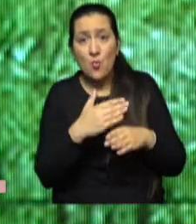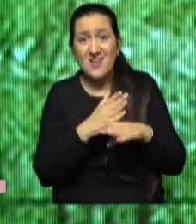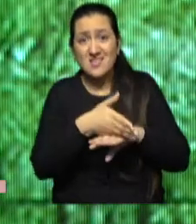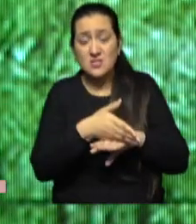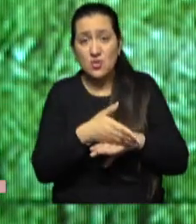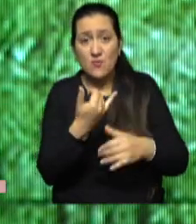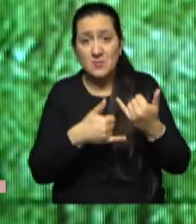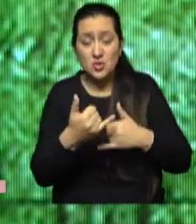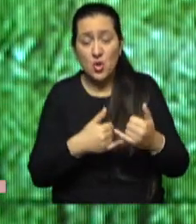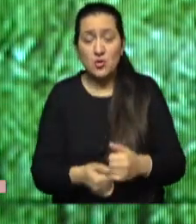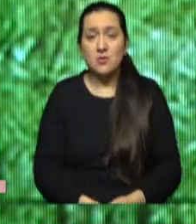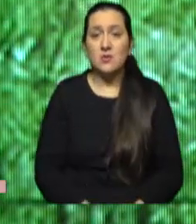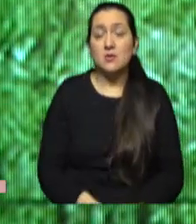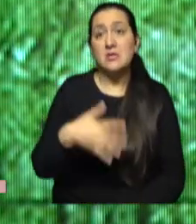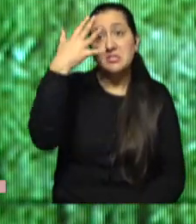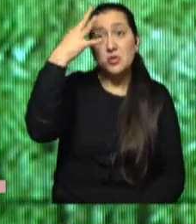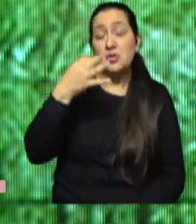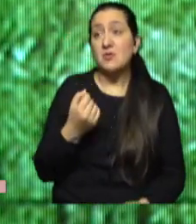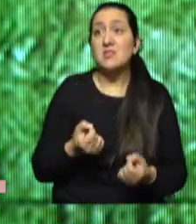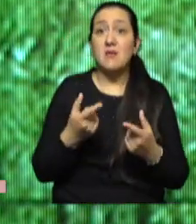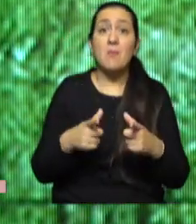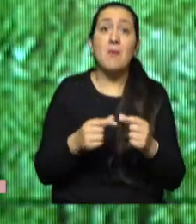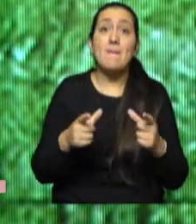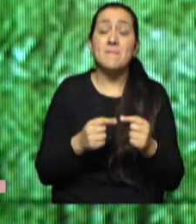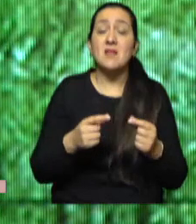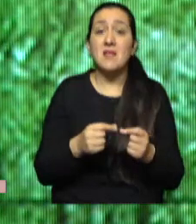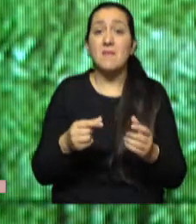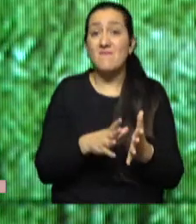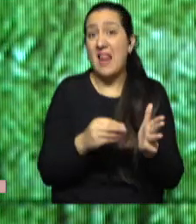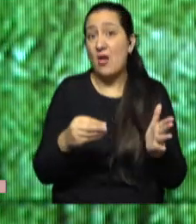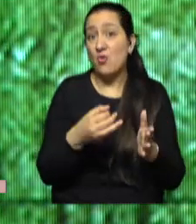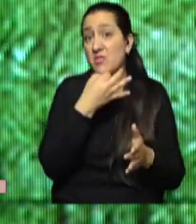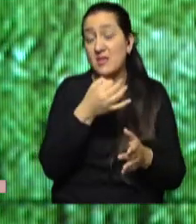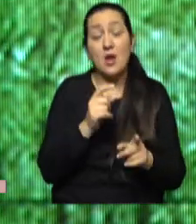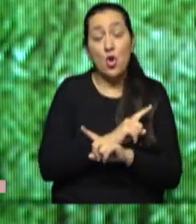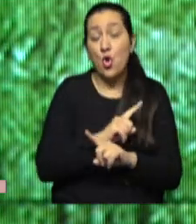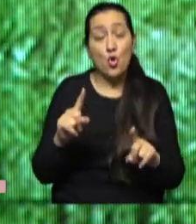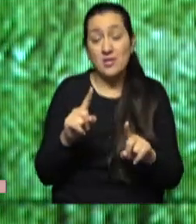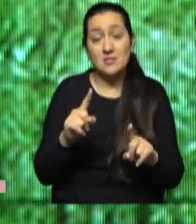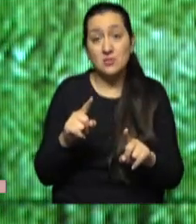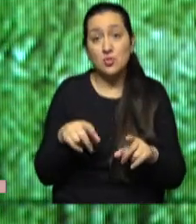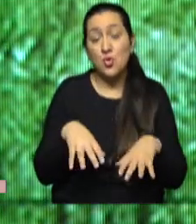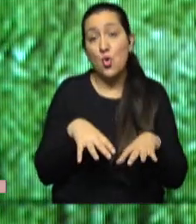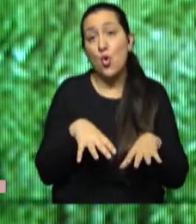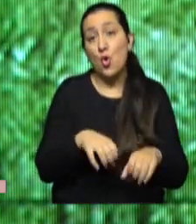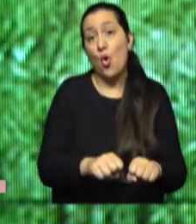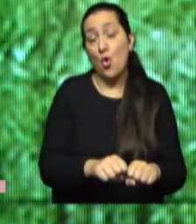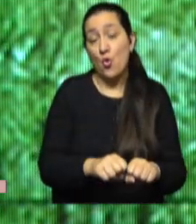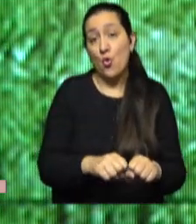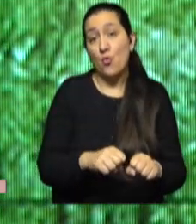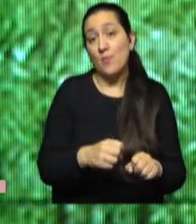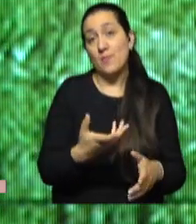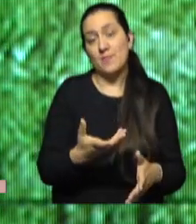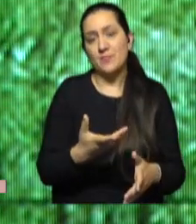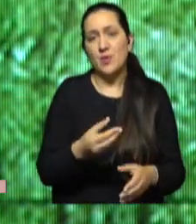que sí hubiera entregado una hoja en blanco y decían no es colono ya alcanzaba para que los cuatro votos este aparecieran